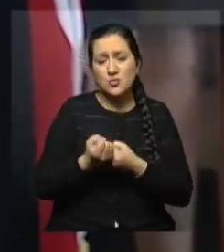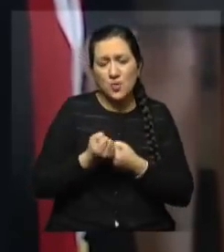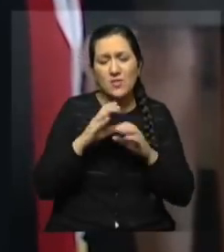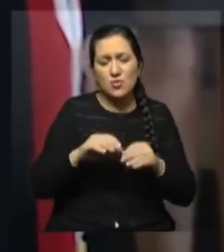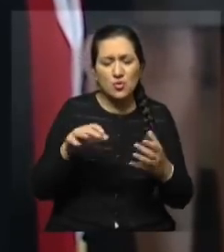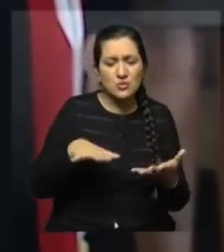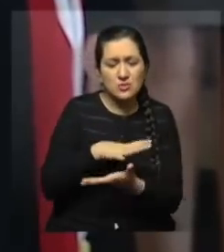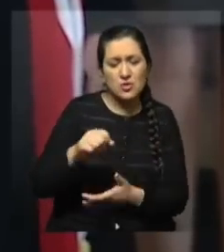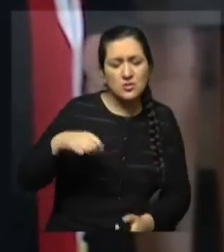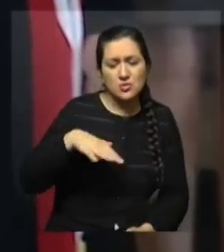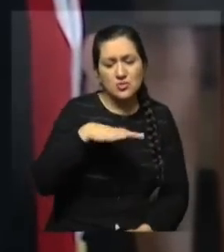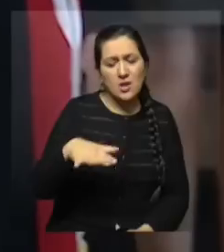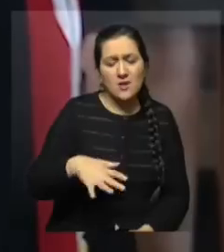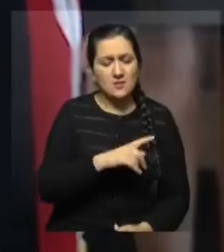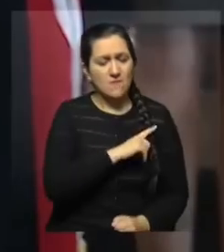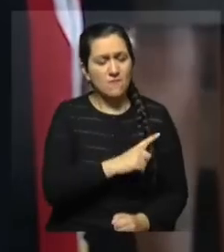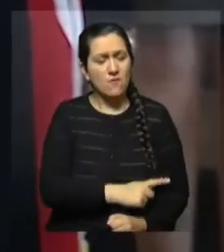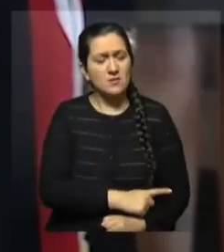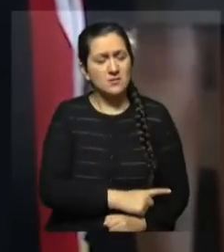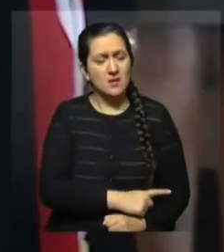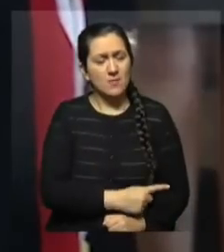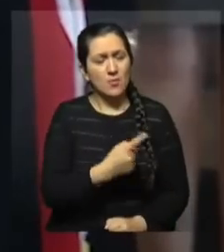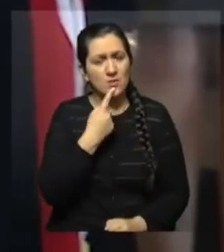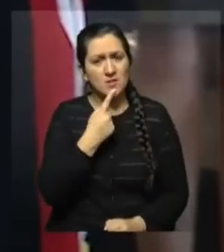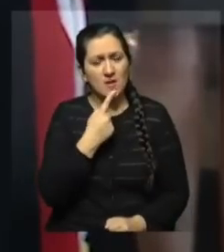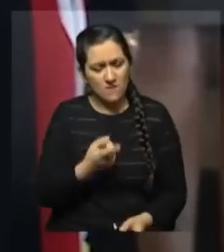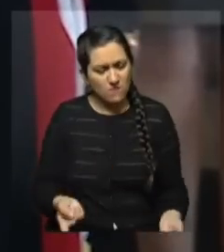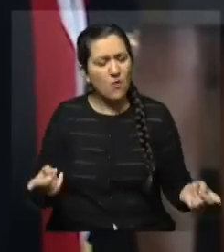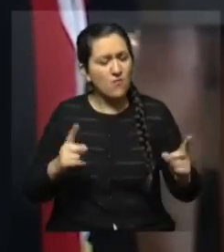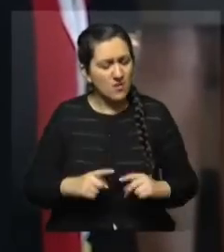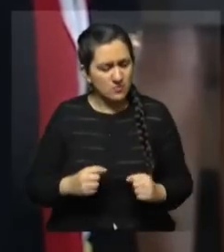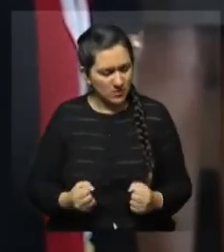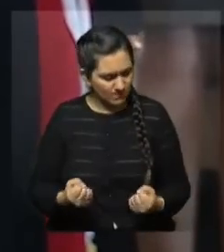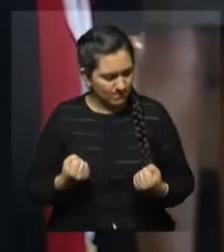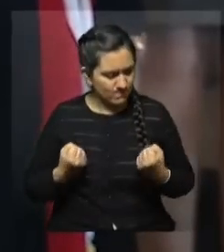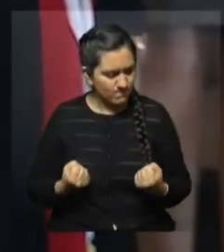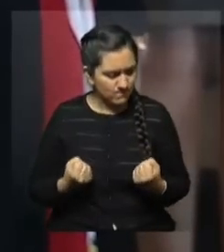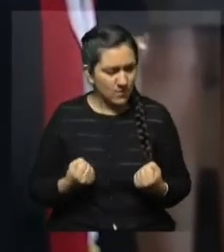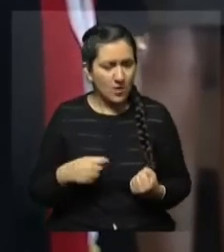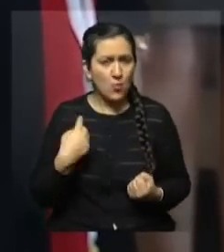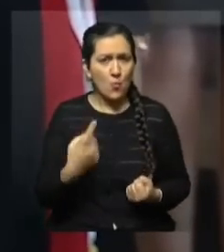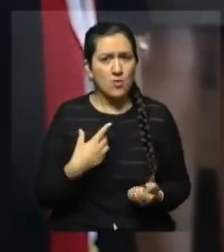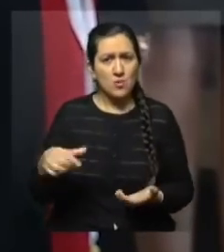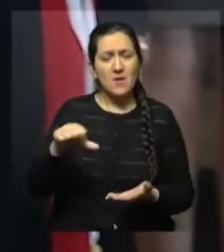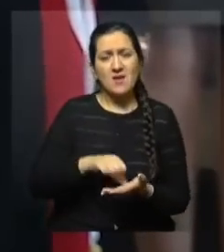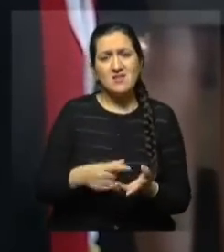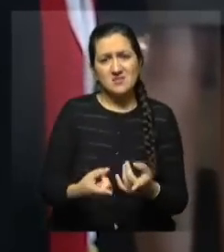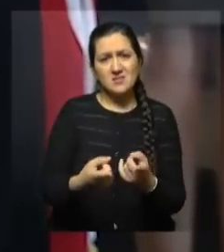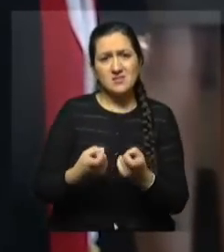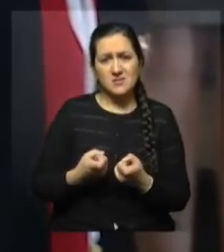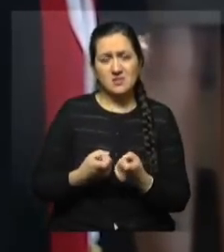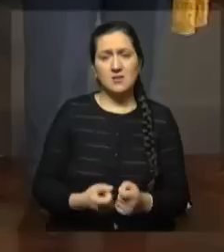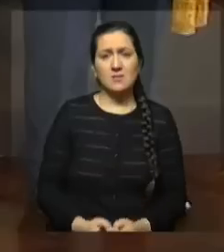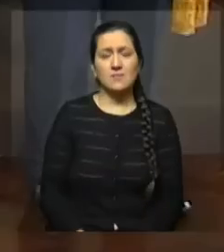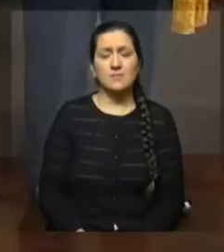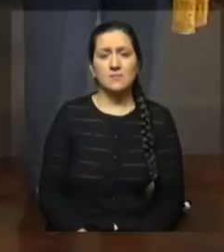sociales y fuerzas políticas volveremos a tener la estabilidad que nuestro país tanto requiere y